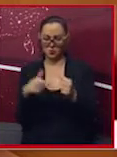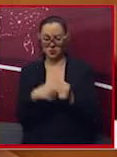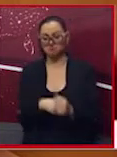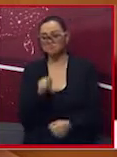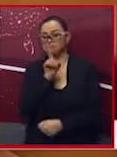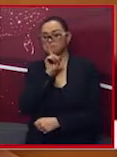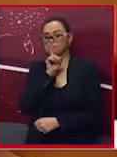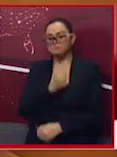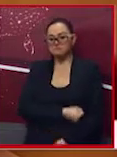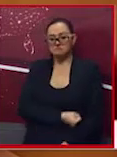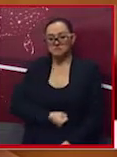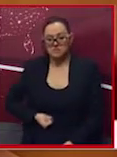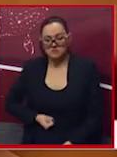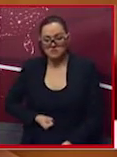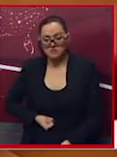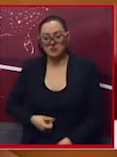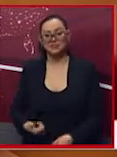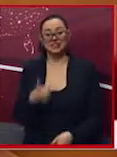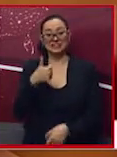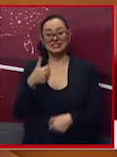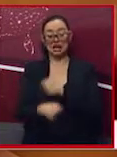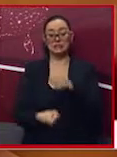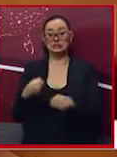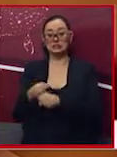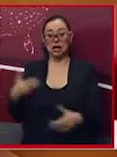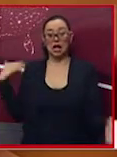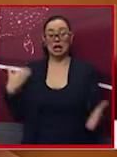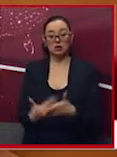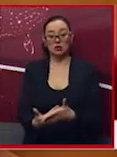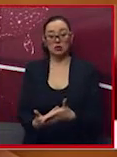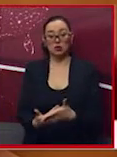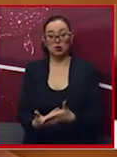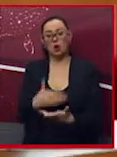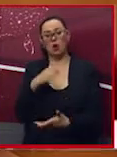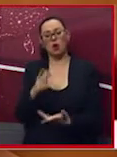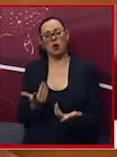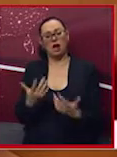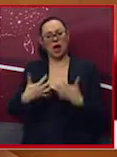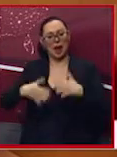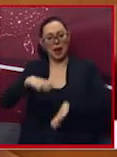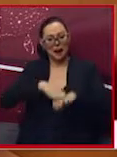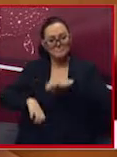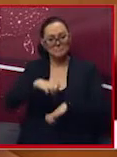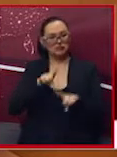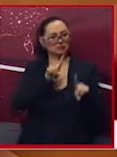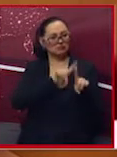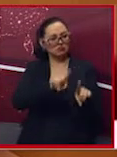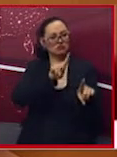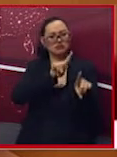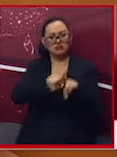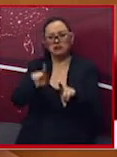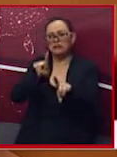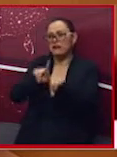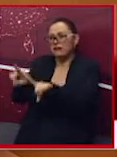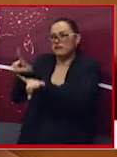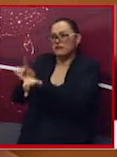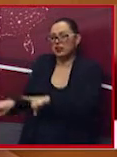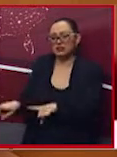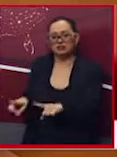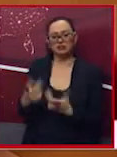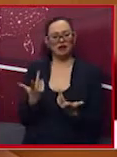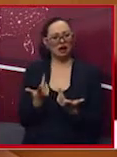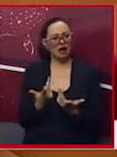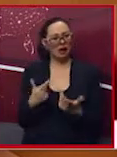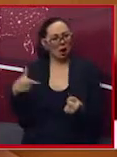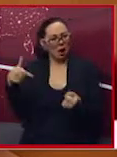quiere hablar. Estos 6 años fueron los años de Odebrecht, de OHL, del Grupo IGA, los